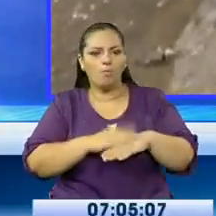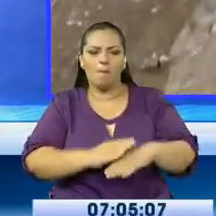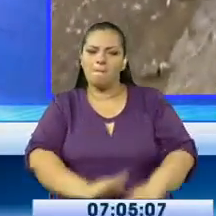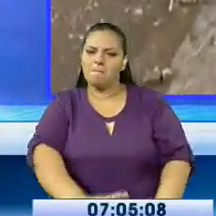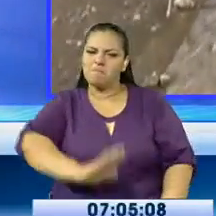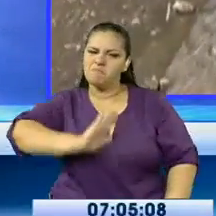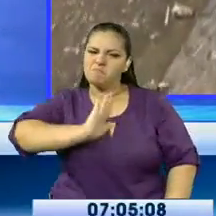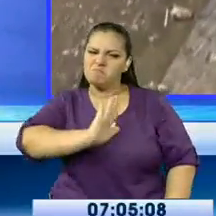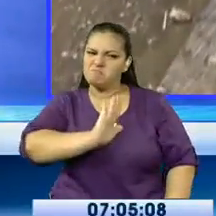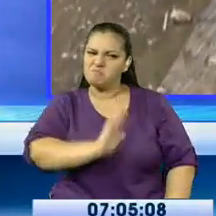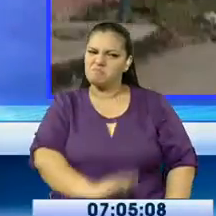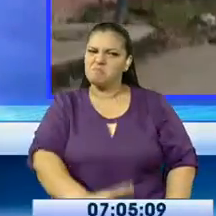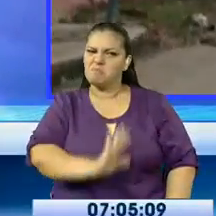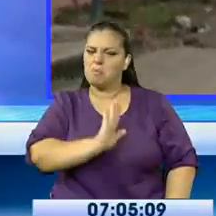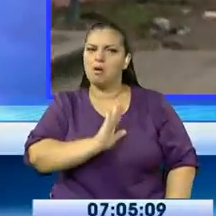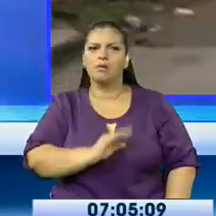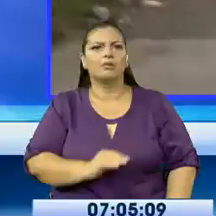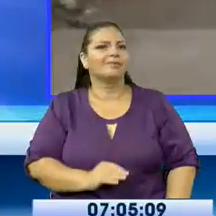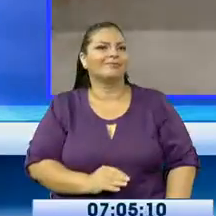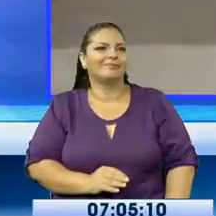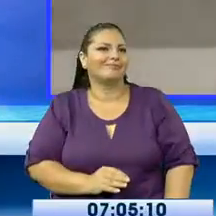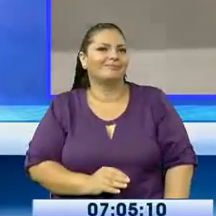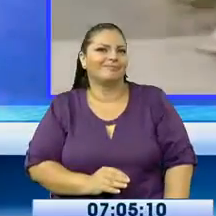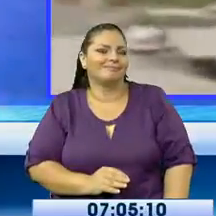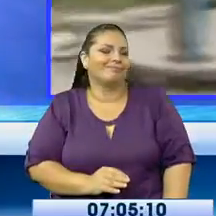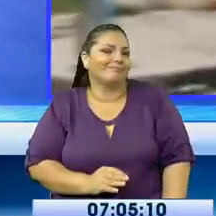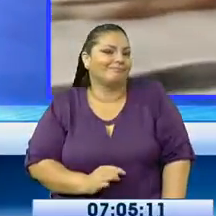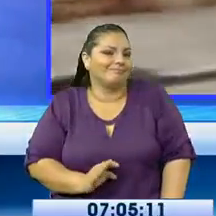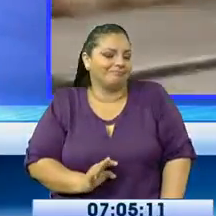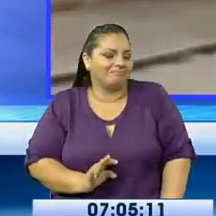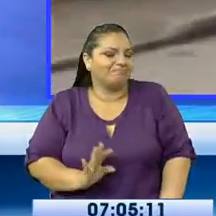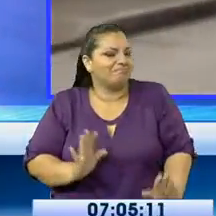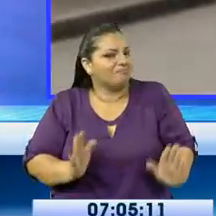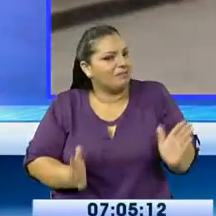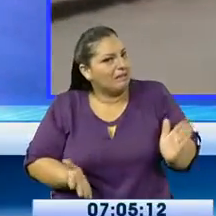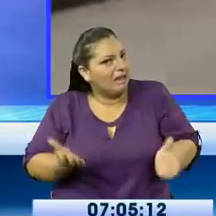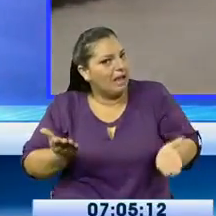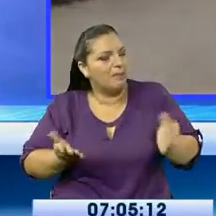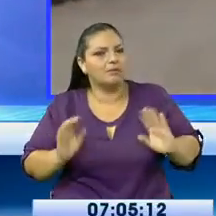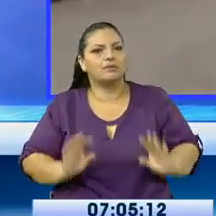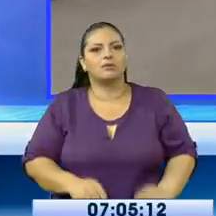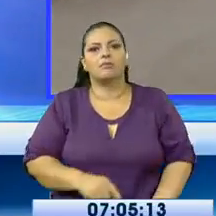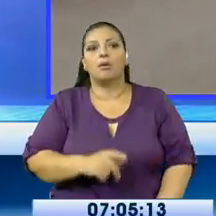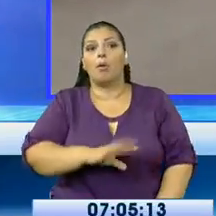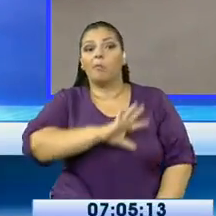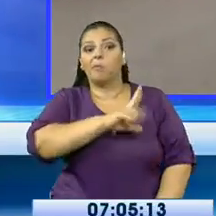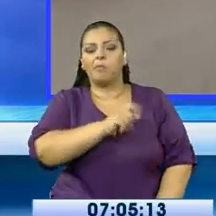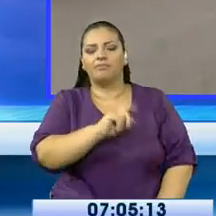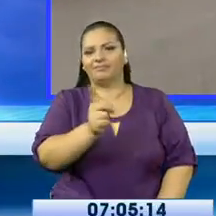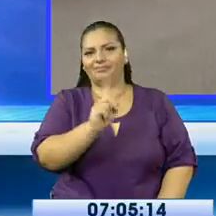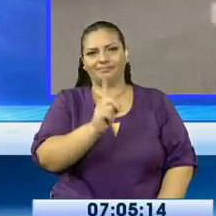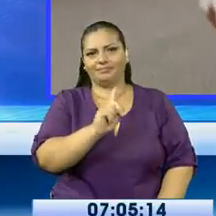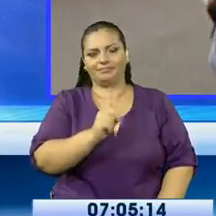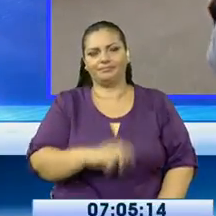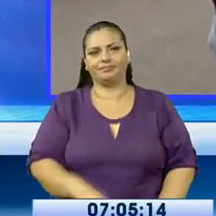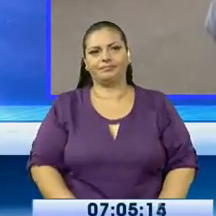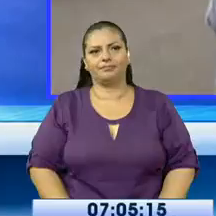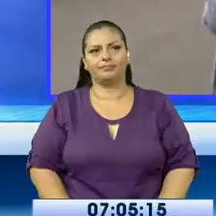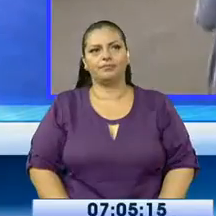cuentas. Robo no existió porque nunca fueron sustraídas las pertenencias de la víctima.